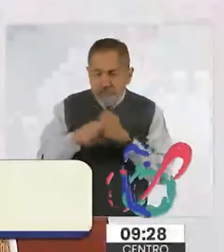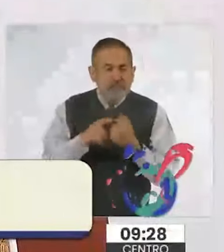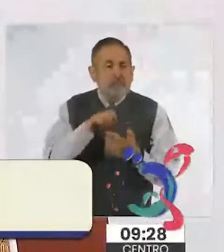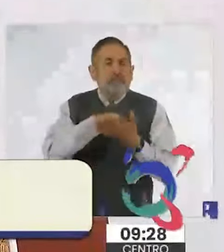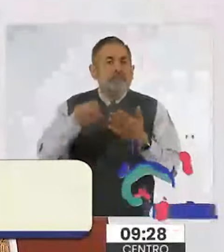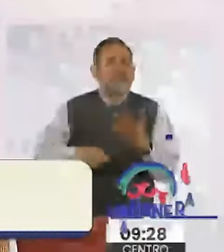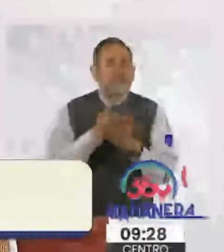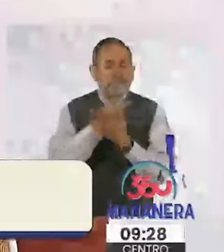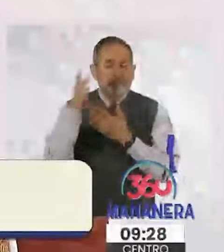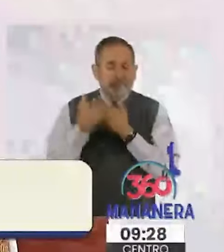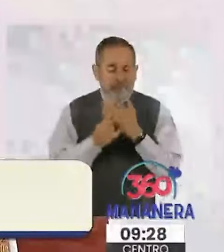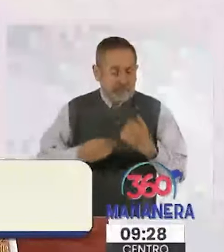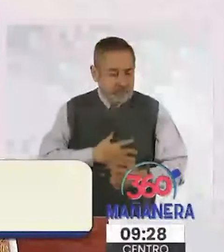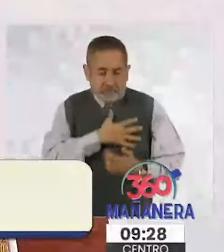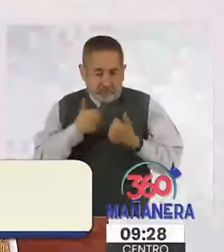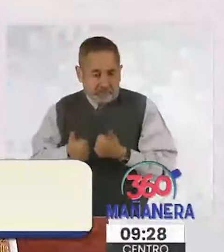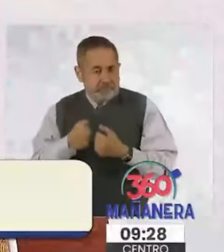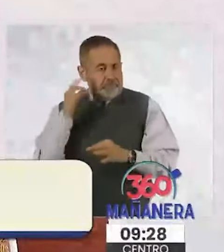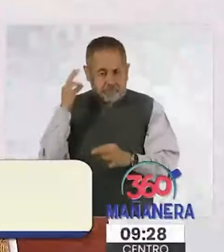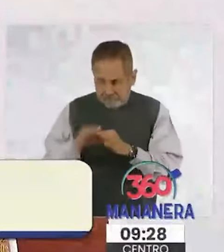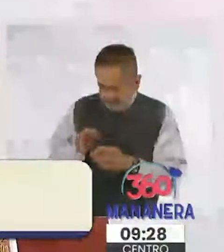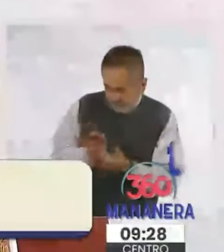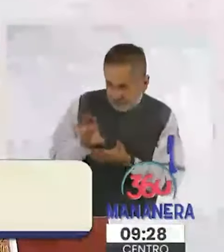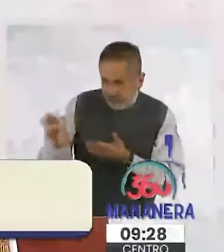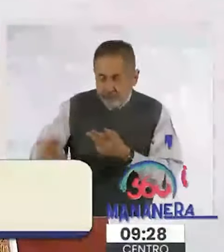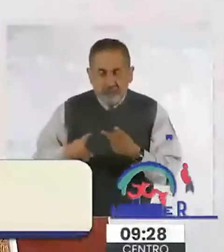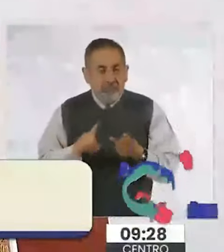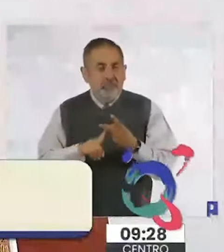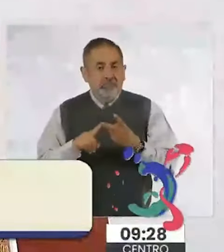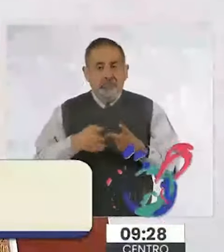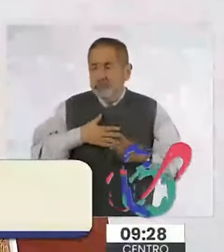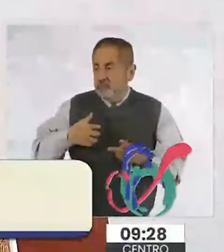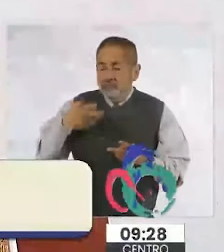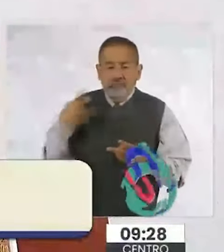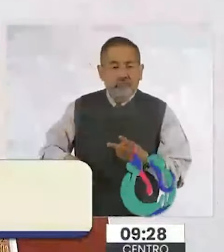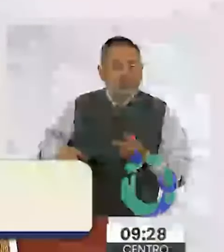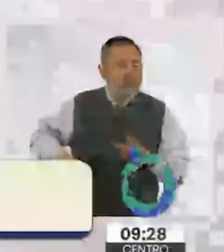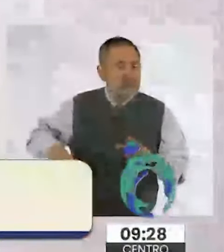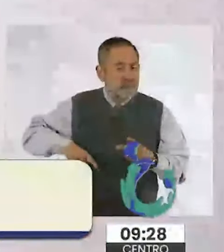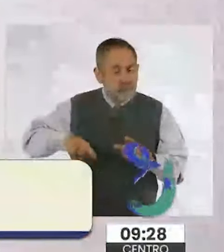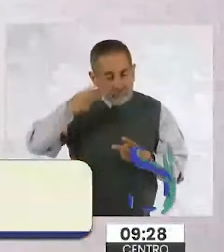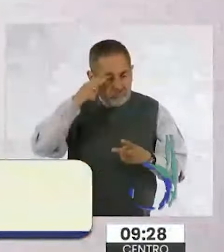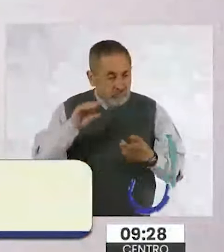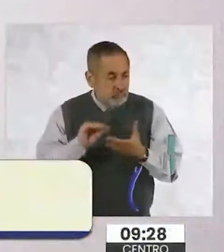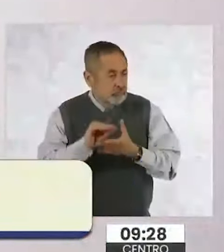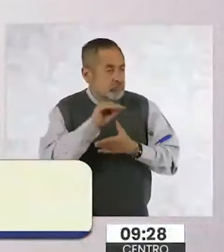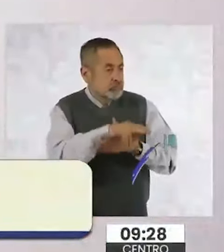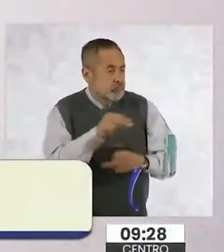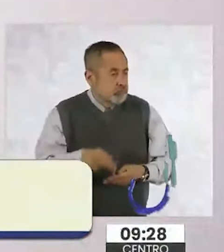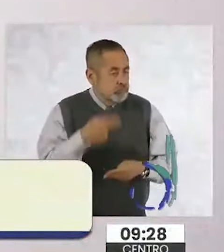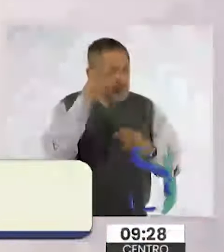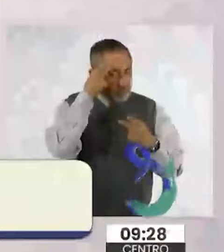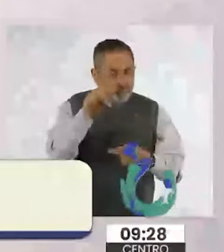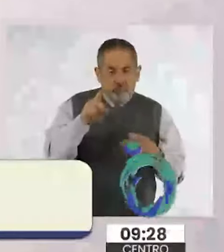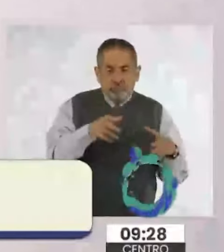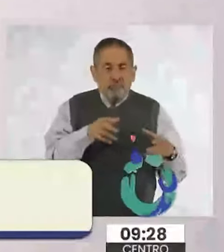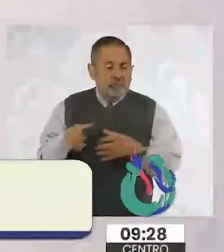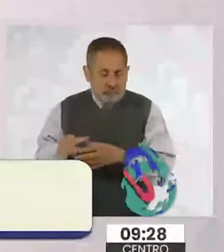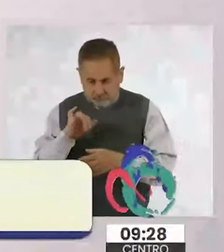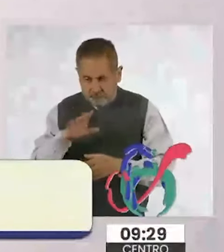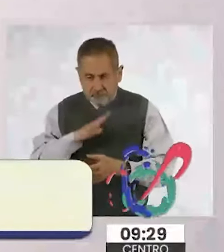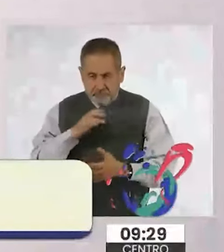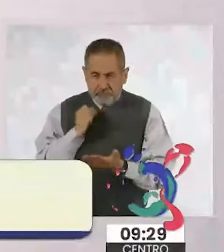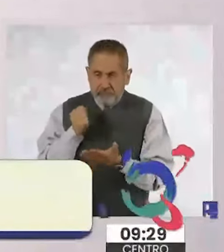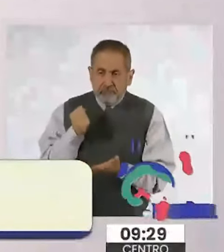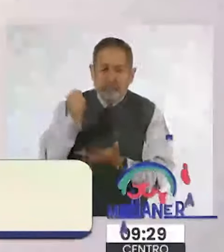bienestar inversiones públicas e y se hace una reorientación y al